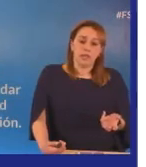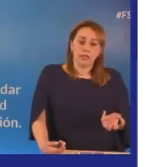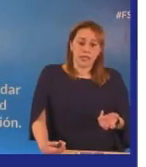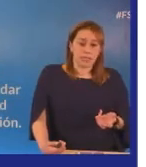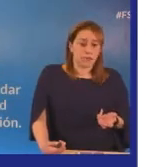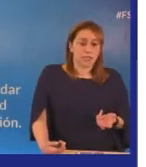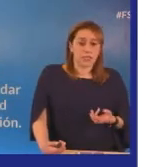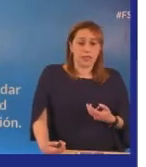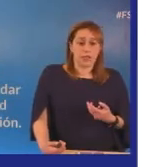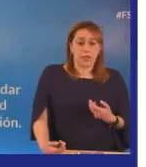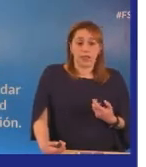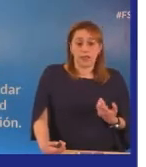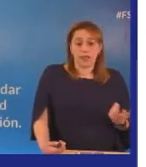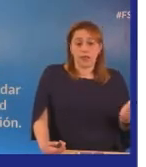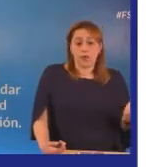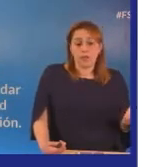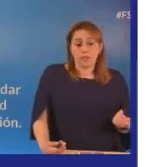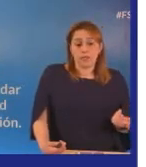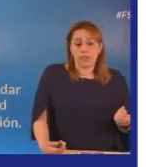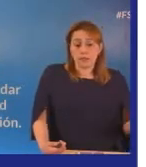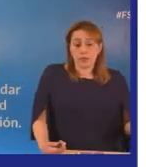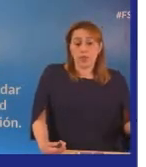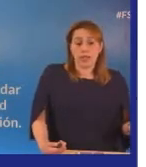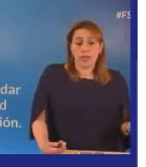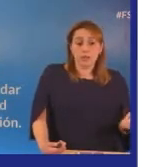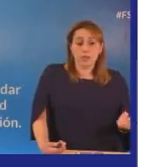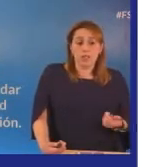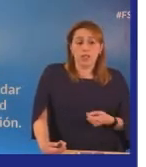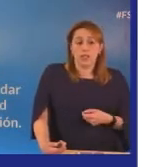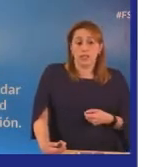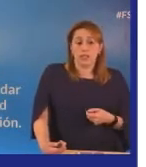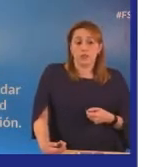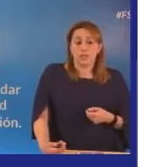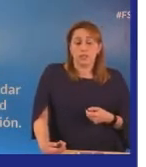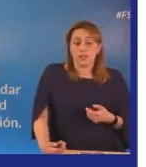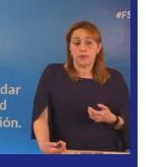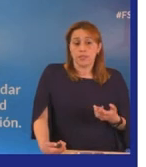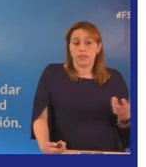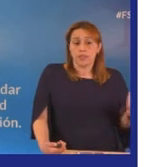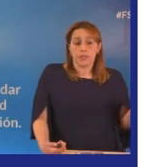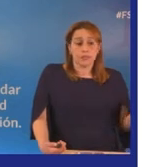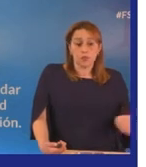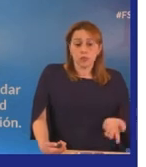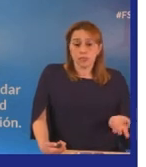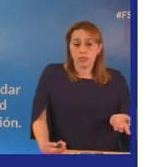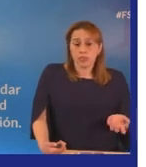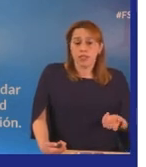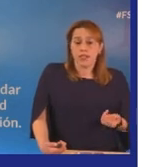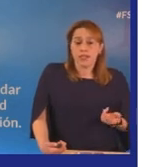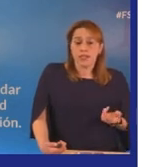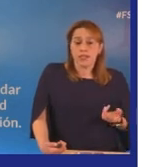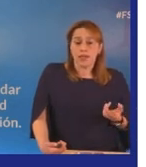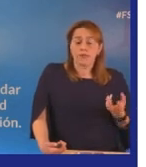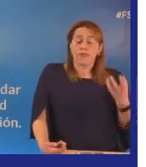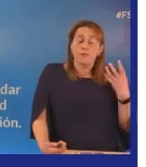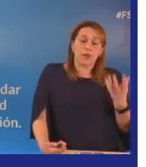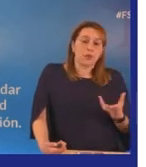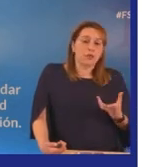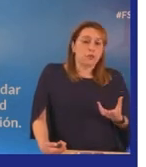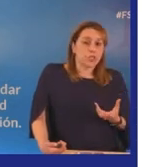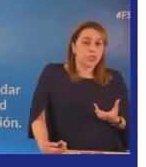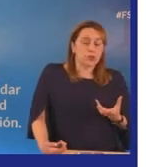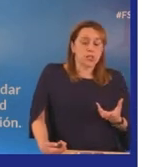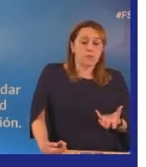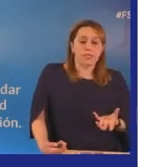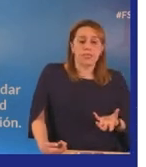Esta es una de las terapias que ha generado bastantes resultados, que son las terapias Snowzen. Eh,